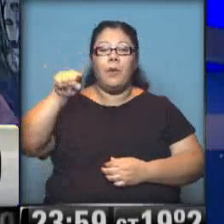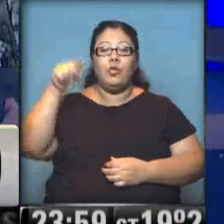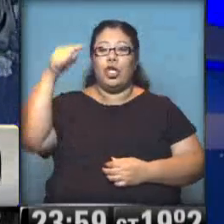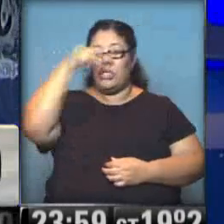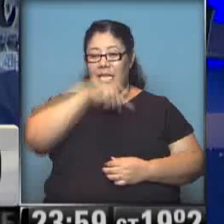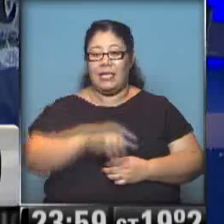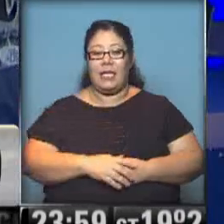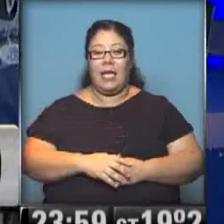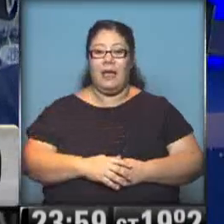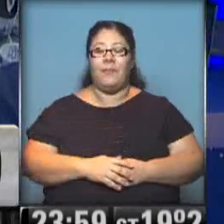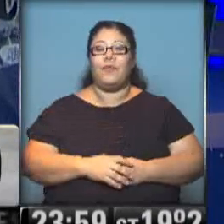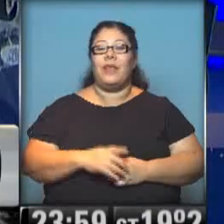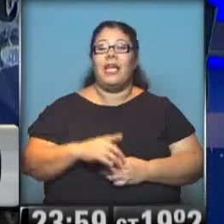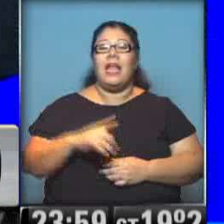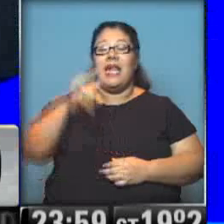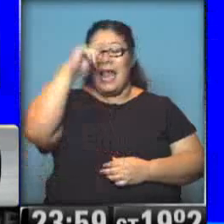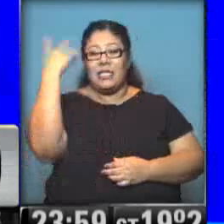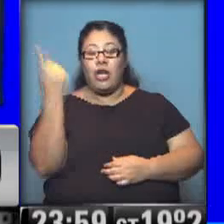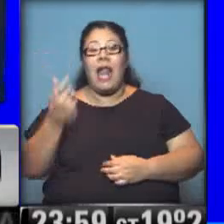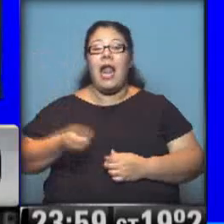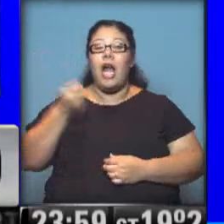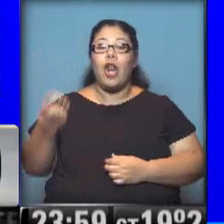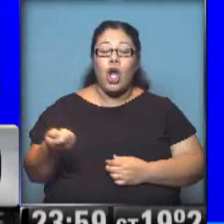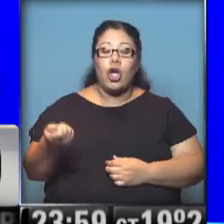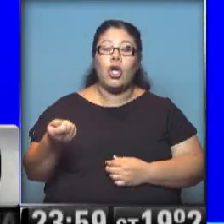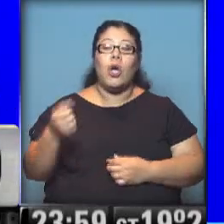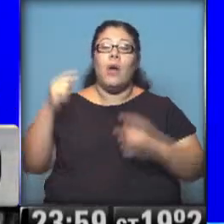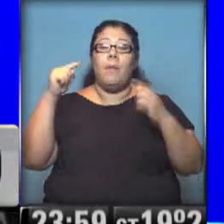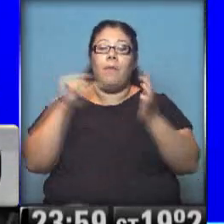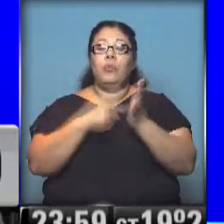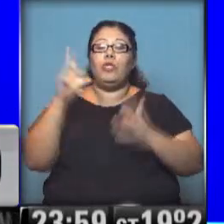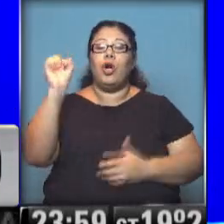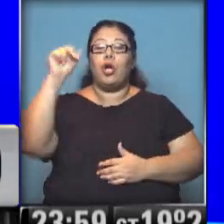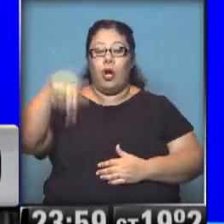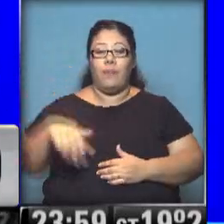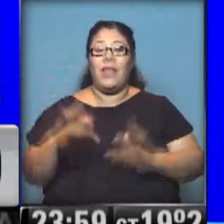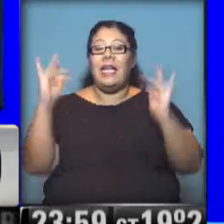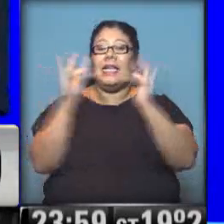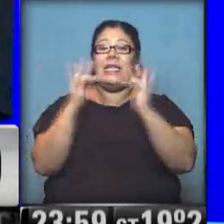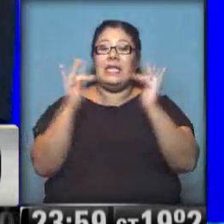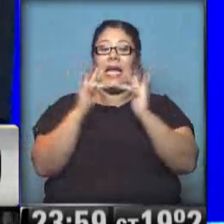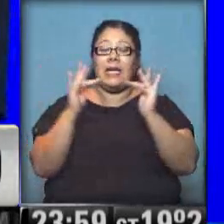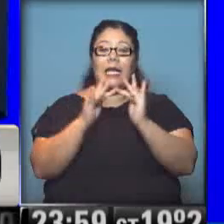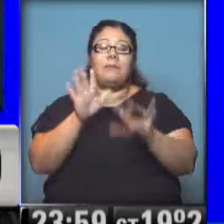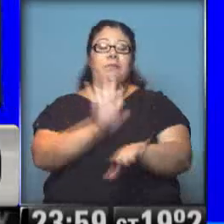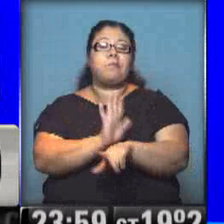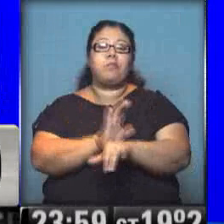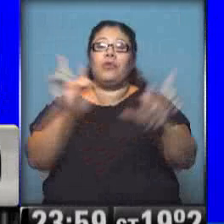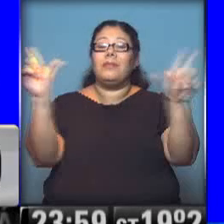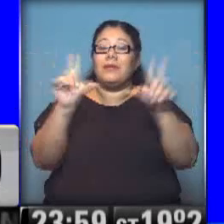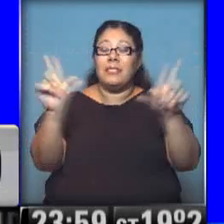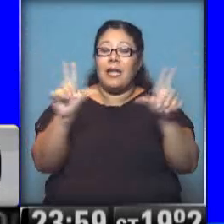Estamos... Nacionalrock.com. Sí. Hay un fenómeno llamado Internet. Ajá. Se lo recomiendo a tus oyentes. Sí. Es como una especie de televisor, pero con